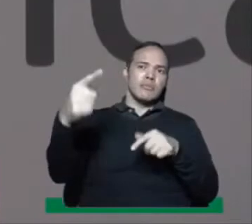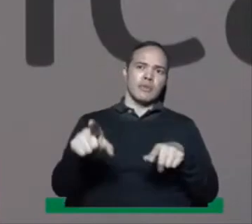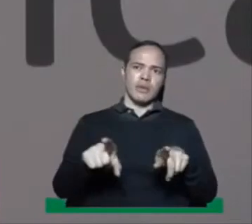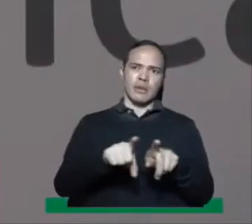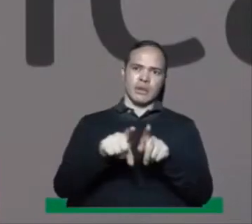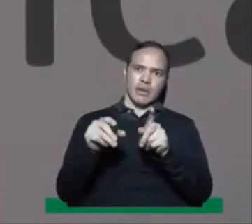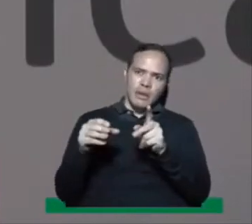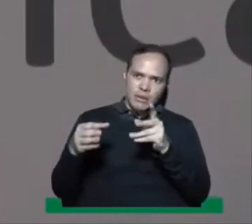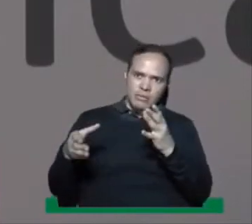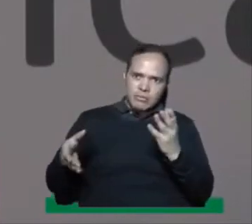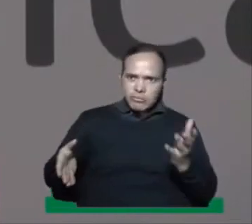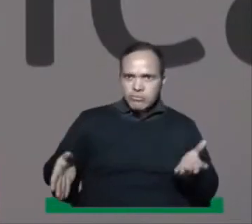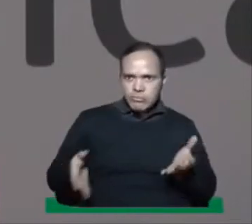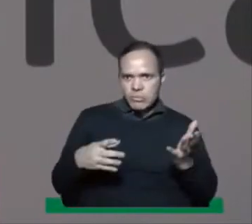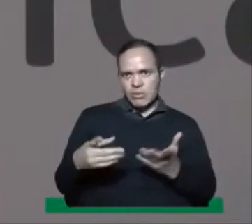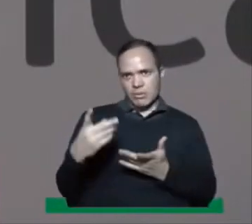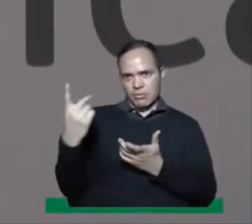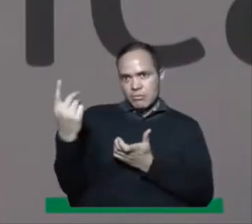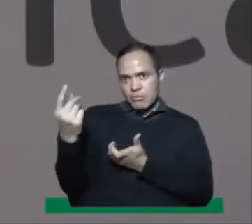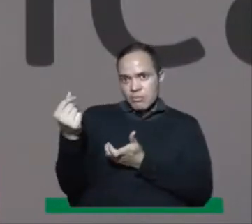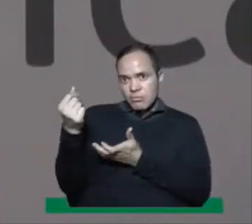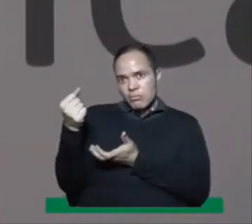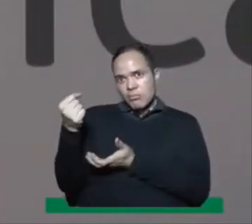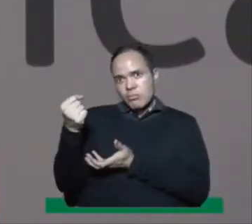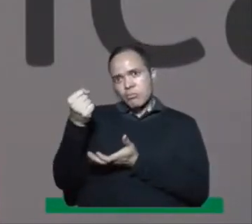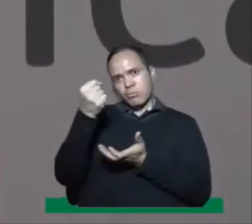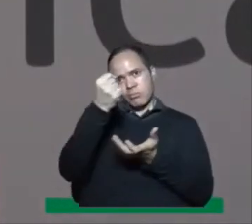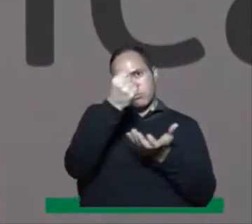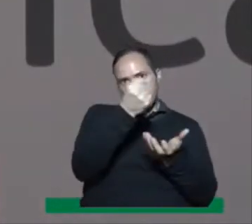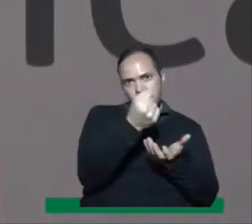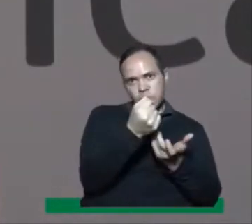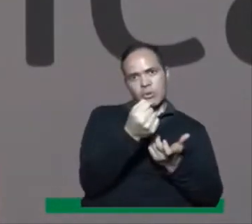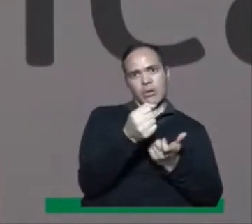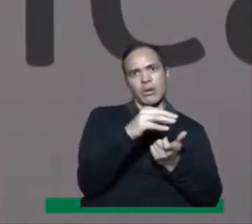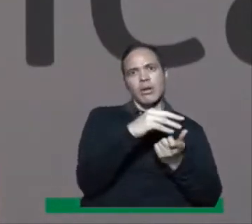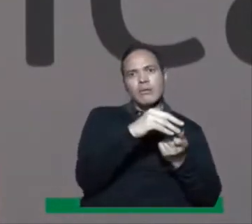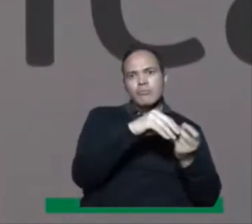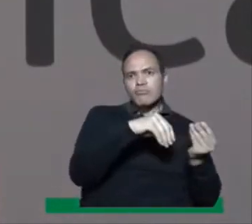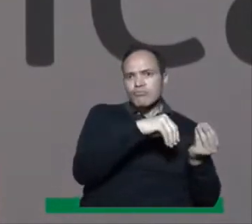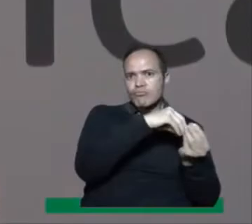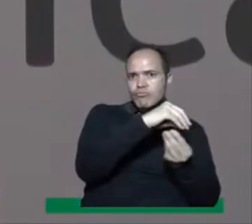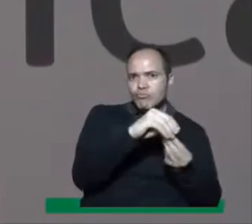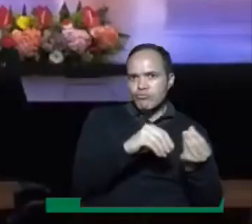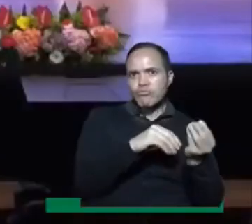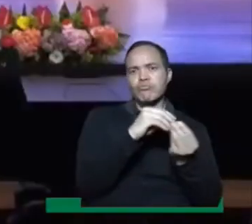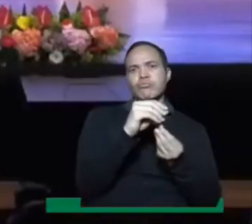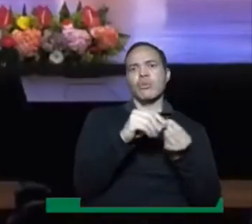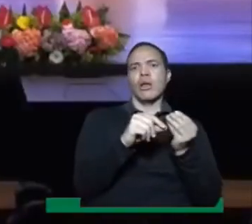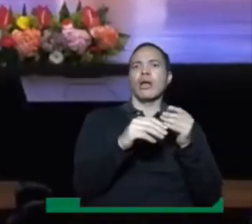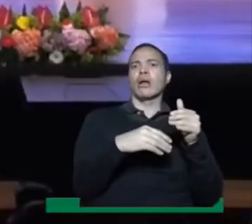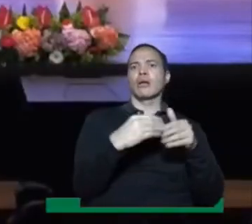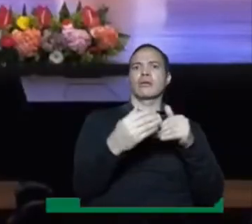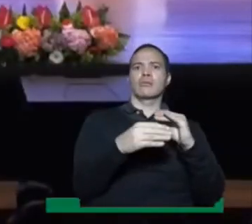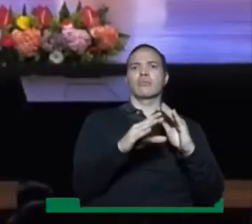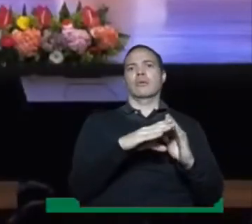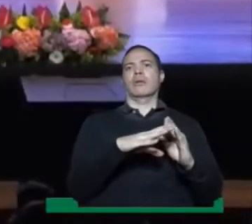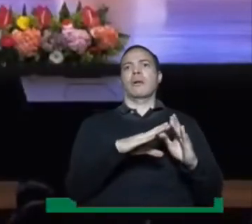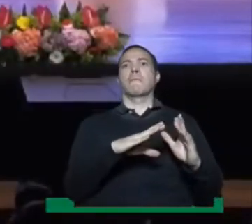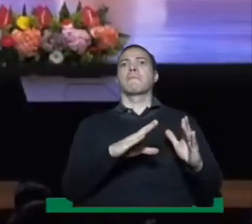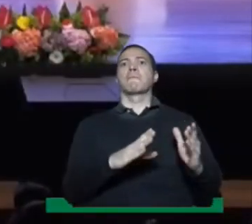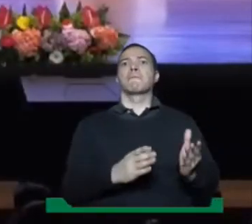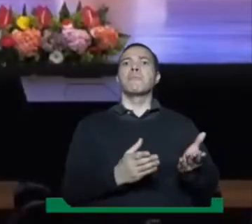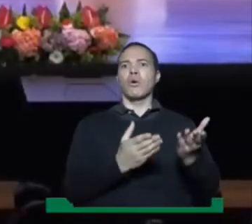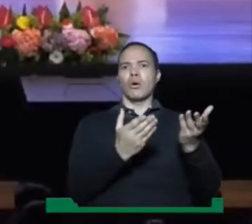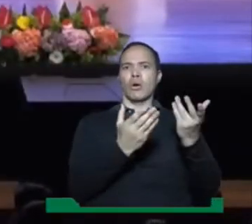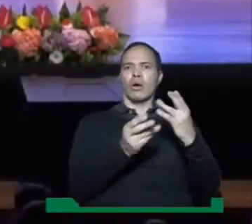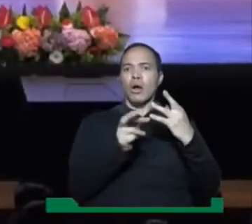tener presupuesto y poder hacer un recurso de los recursos de manera focalizada a través de